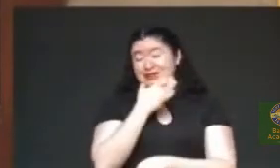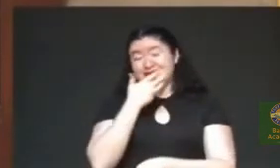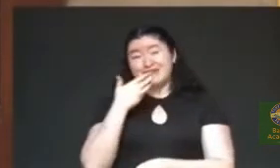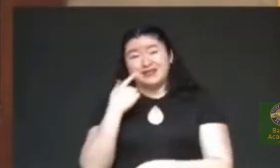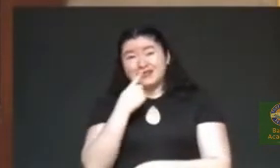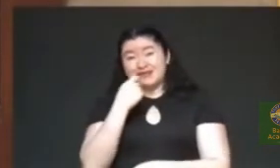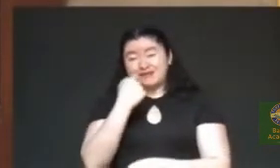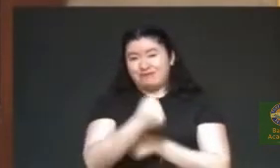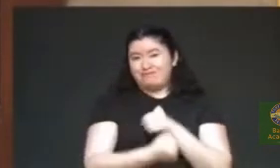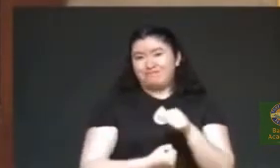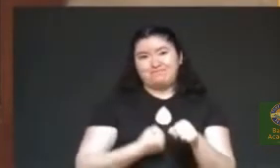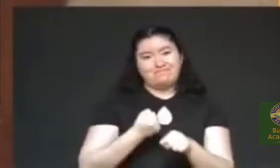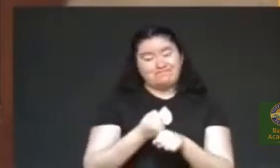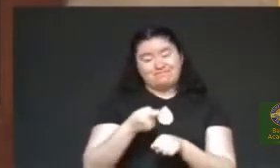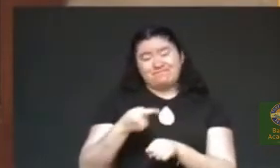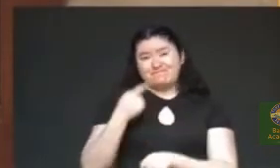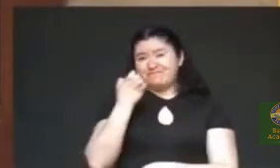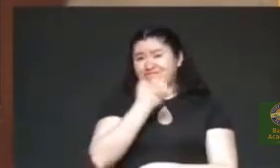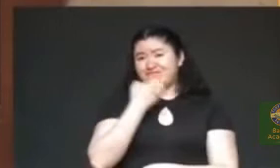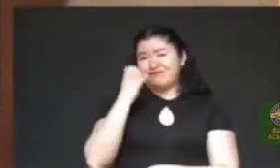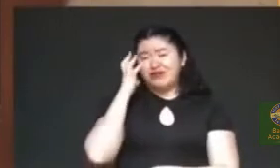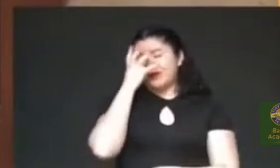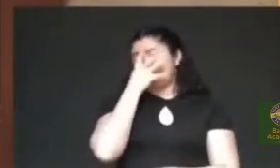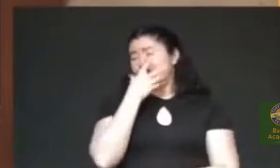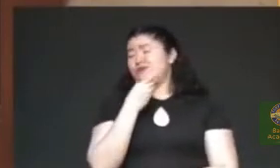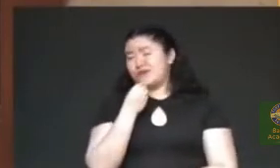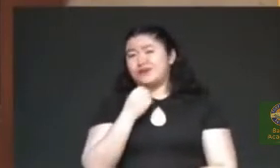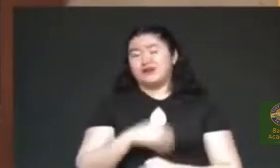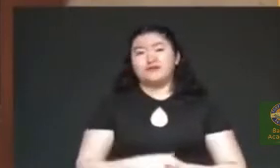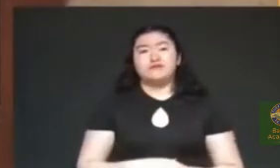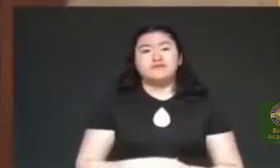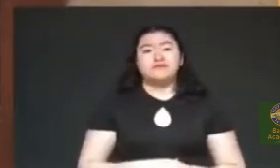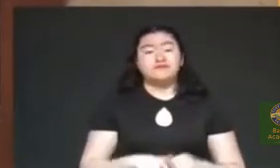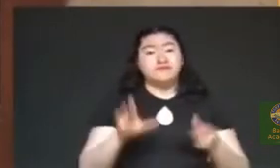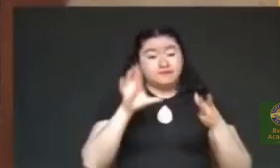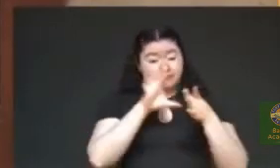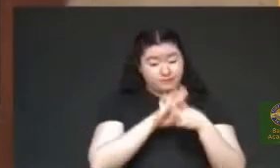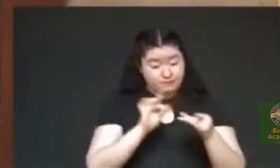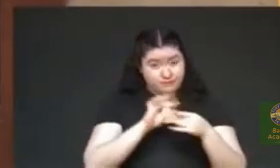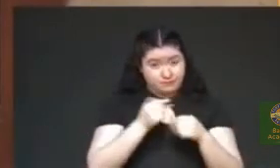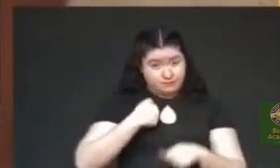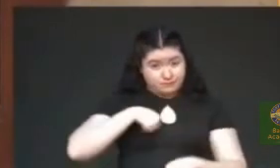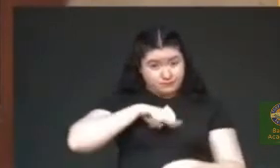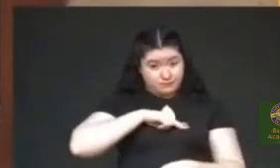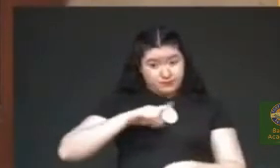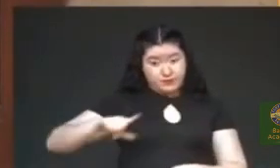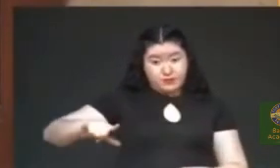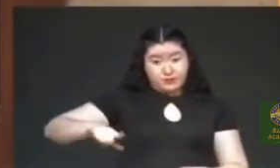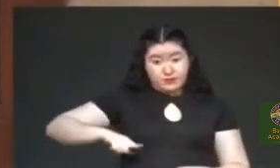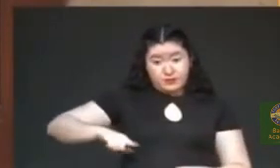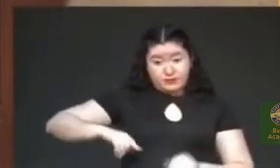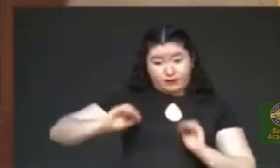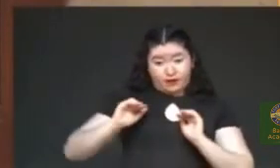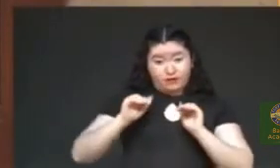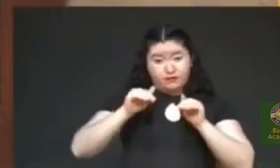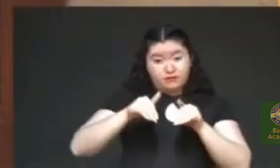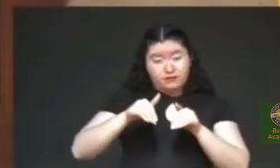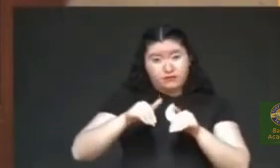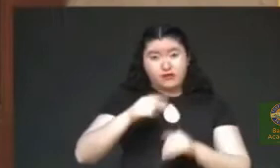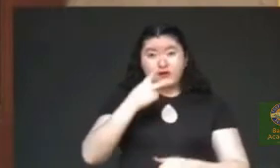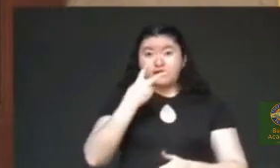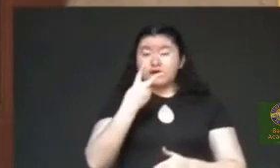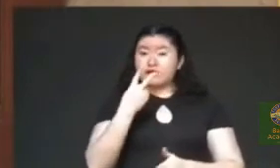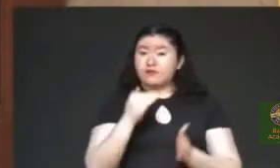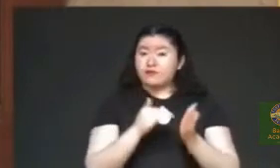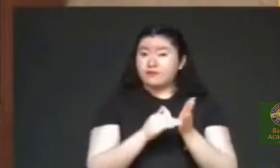escuela. Informarles entonces que desde que llegamos al gobierno de la ciudad hemos invertido 2.190 millones de